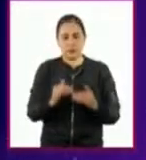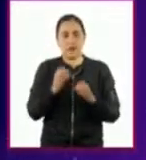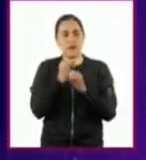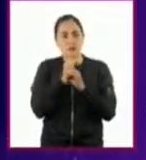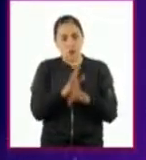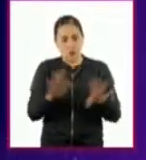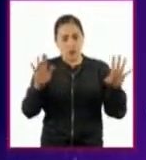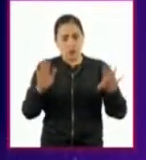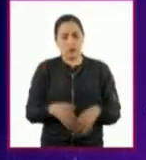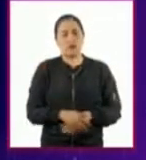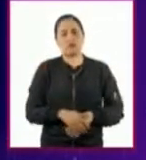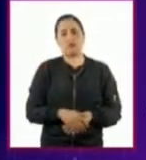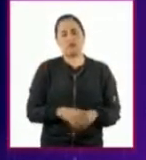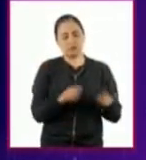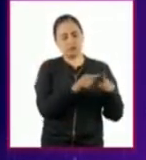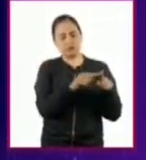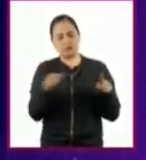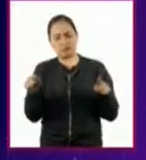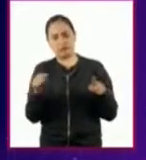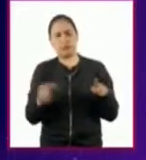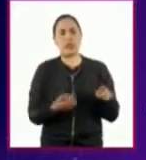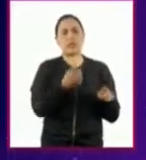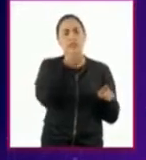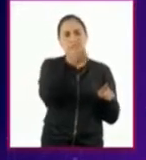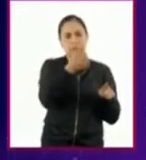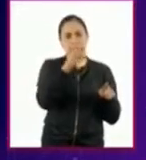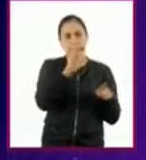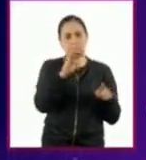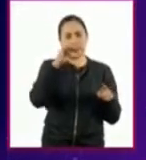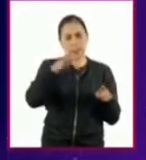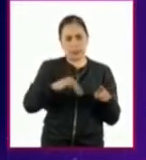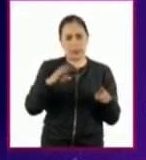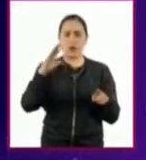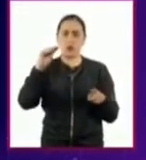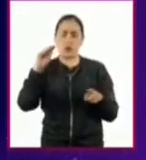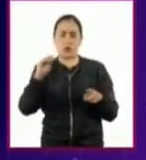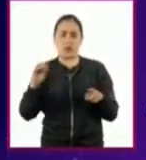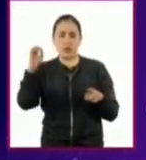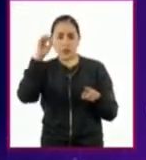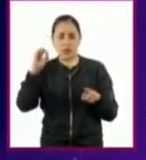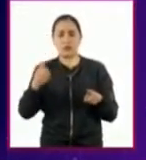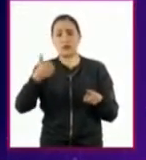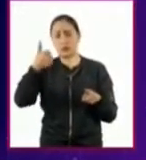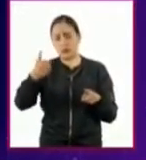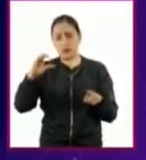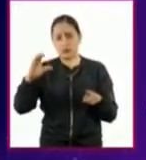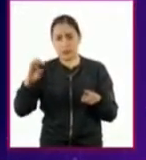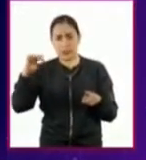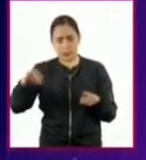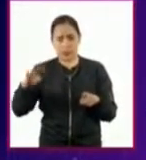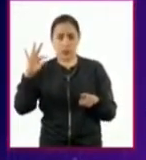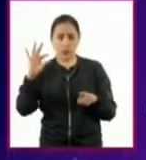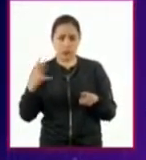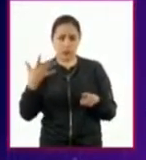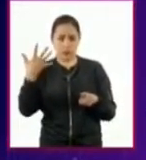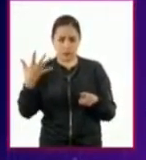T2, medidas, 6 centímetros, 90 grados, 6 centímetros, 45